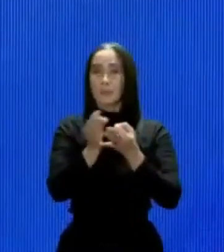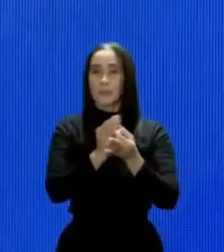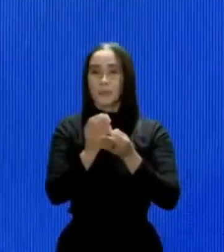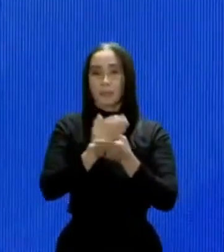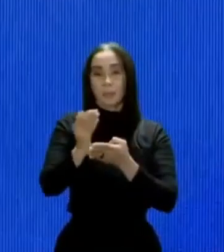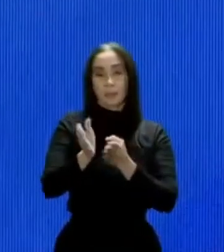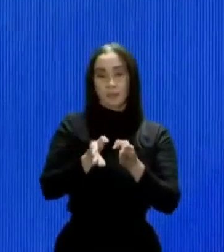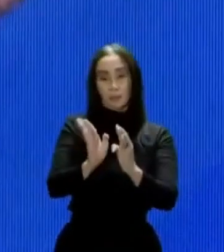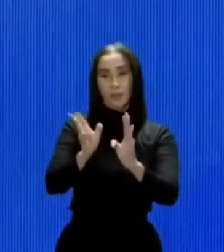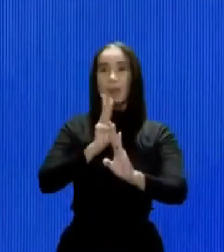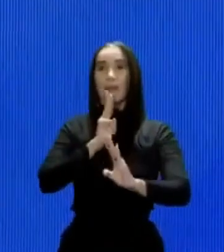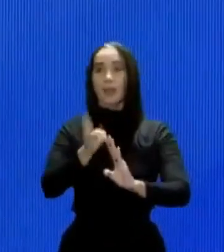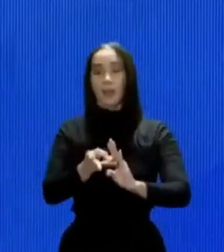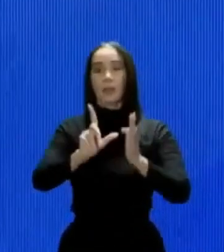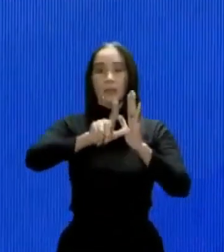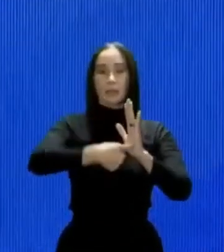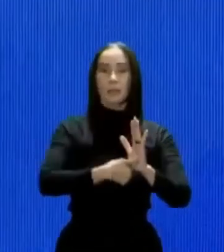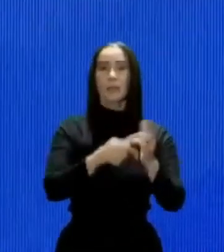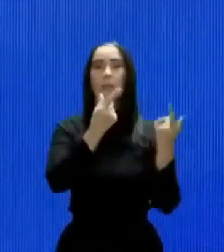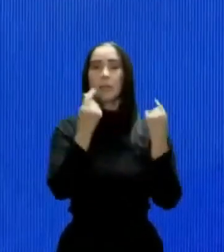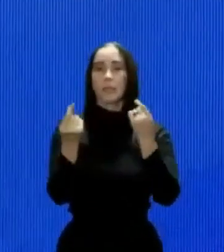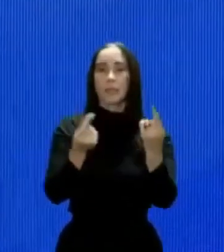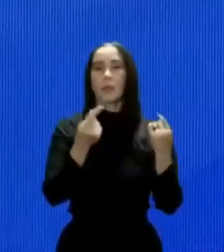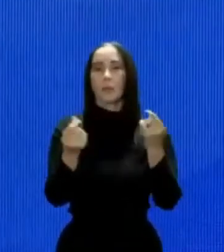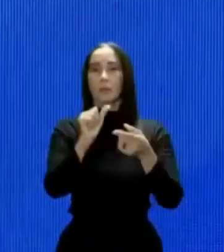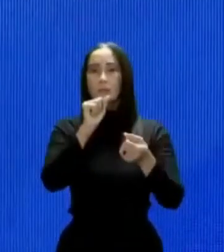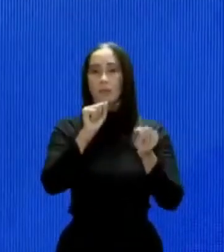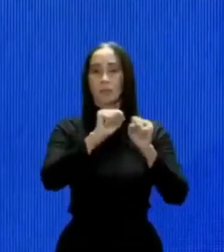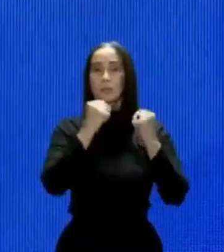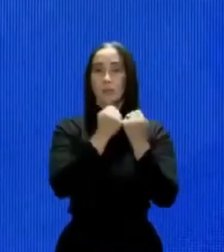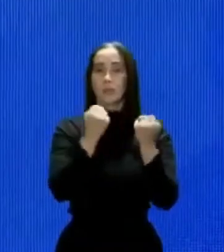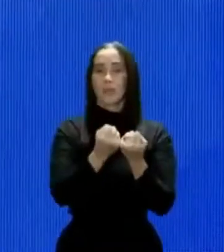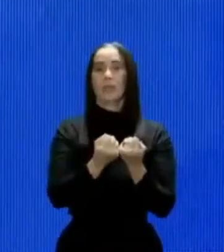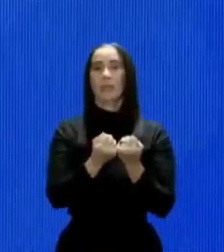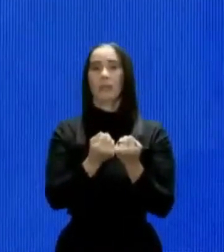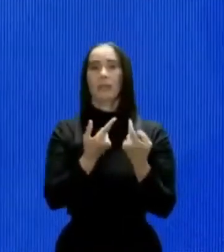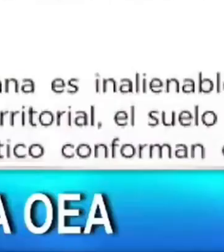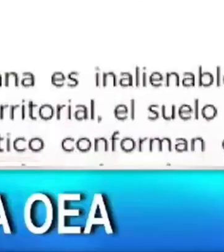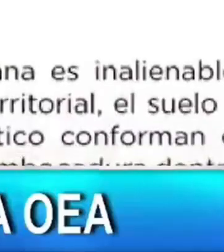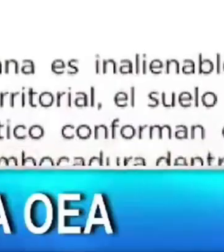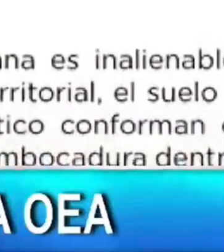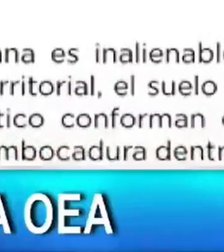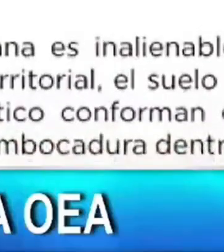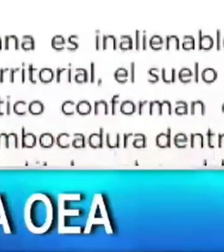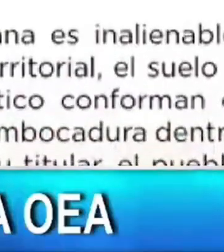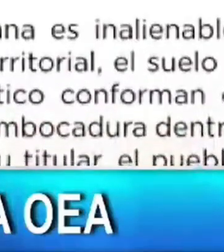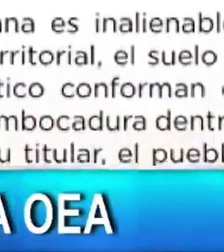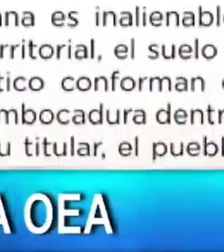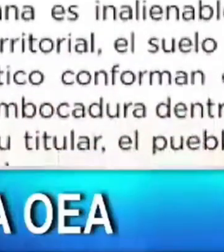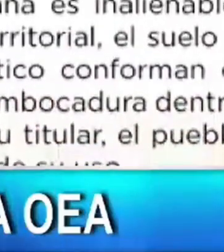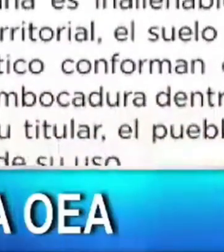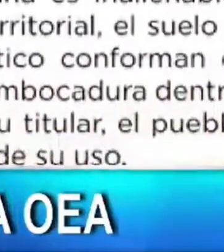resuelva esa situación sin tener que acudir a ninguna organización internacional para mediar en este